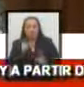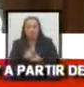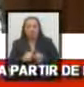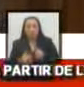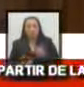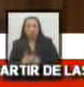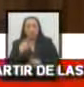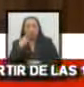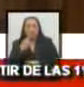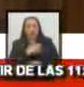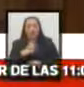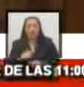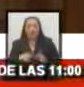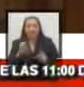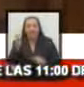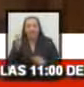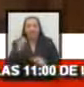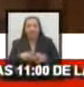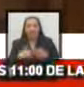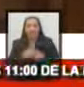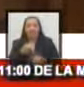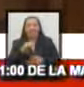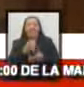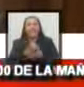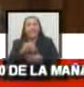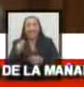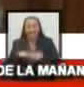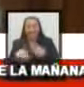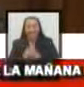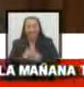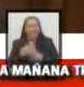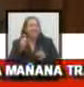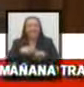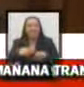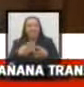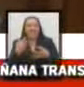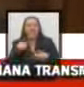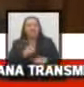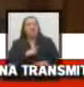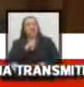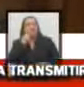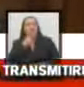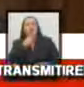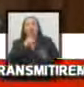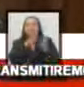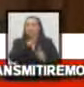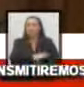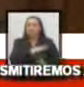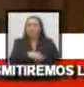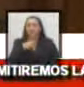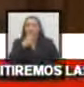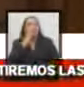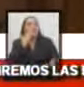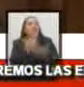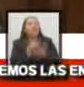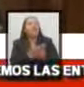hombres al gobierno. Pero en el caso de Colombia, entonces son unos machistas espantosos. Todos los candidatos a la presidencia son absolutamente machistas y se lo he dicho en su